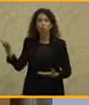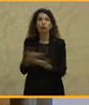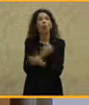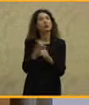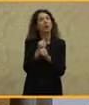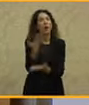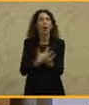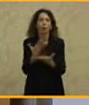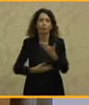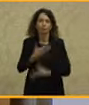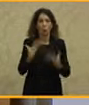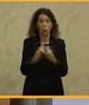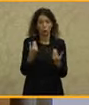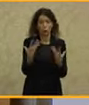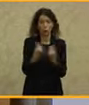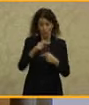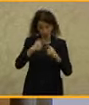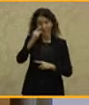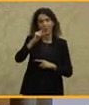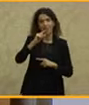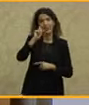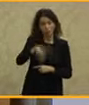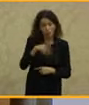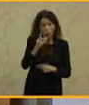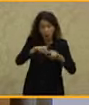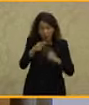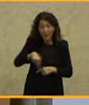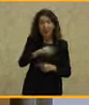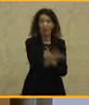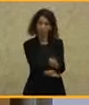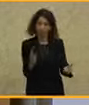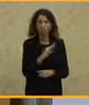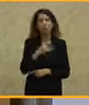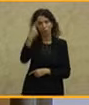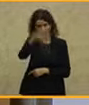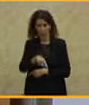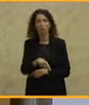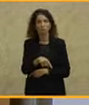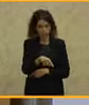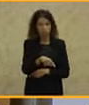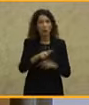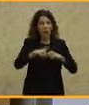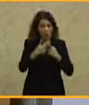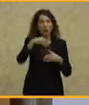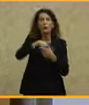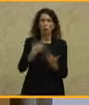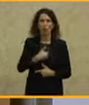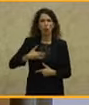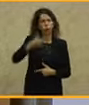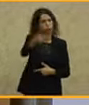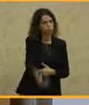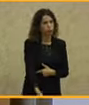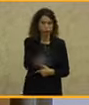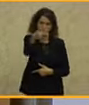que trabajar juntos, especialmente con vuestras familias, porque las familias, como tú muy bien sabes, tenéis un papel